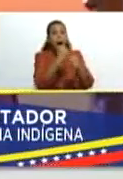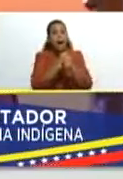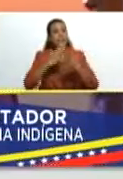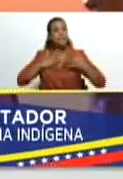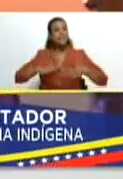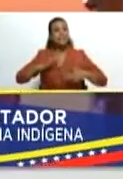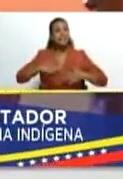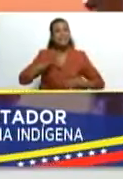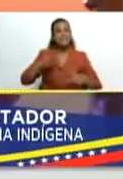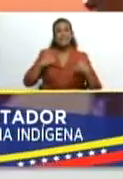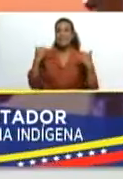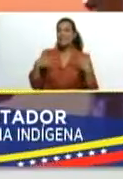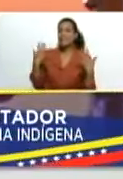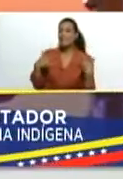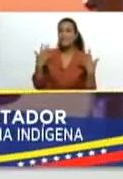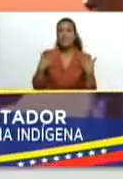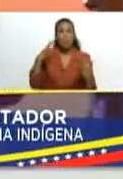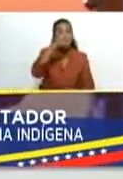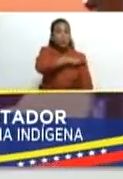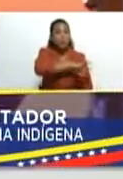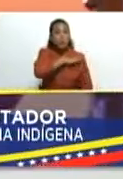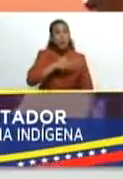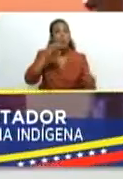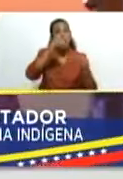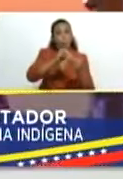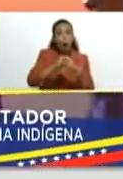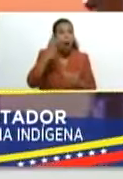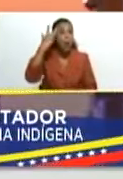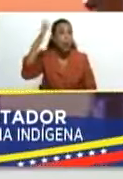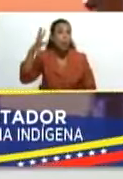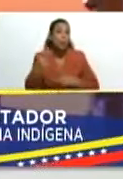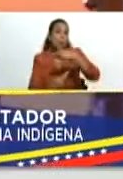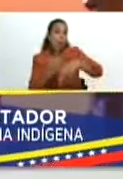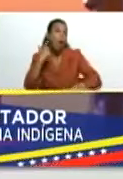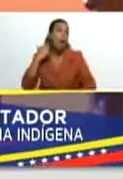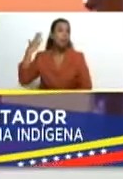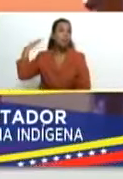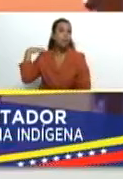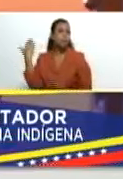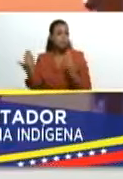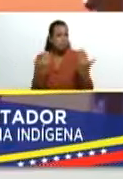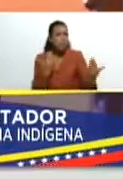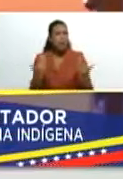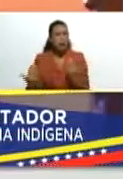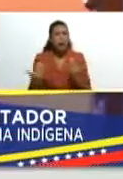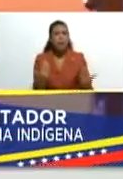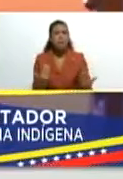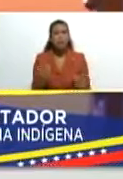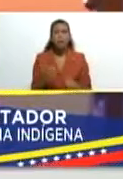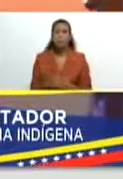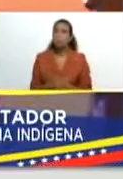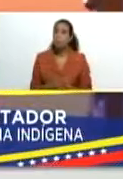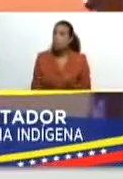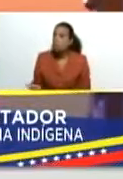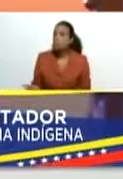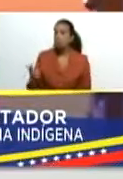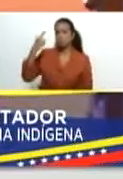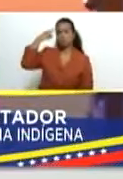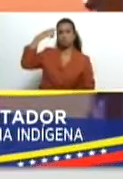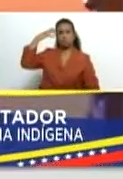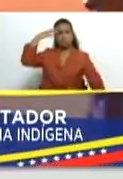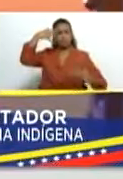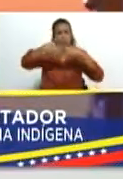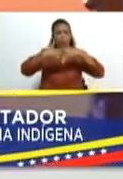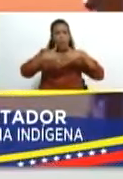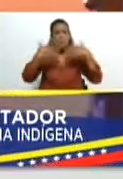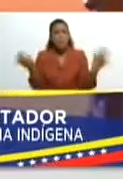felicidad y tenían una sociedad parecida a lo que sería el socialismo, ¿verdad? Entonces eso los chocó muy duro a